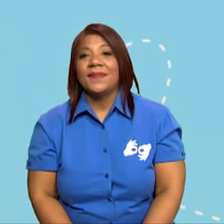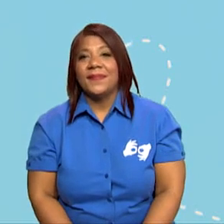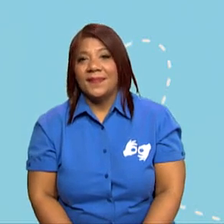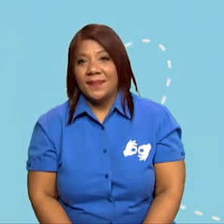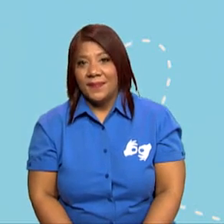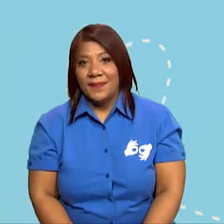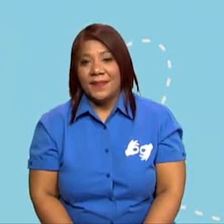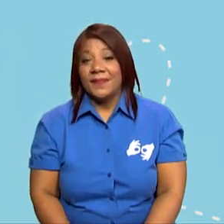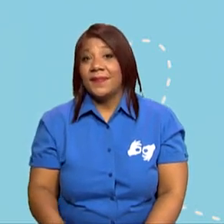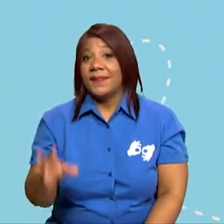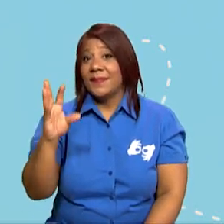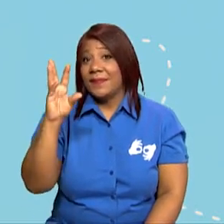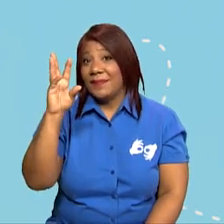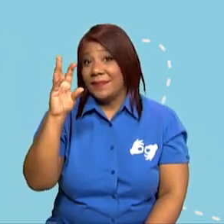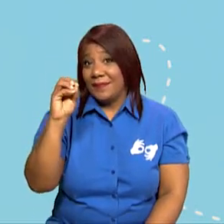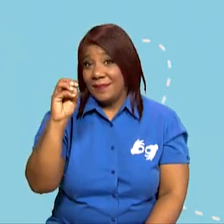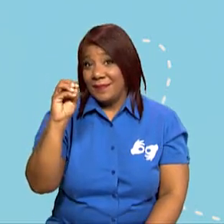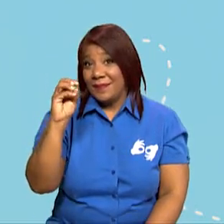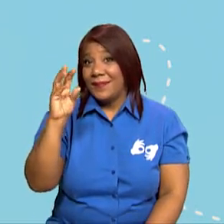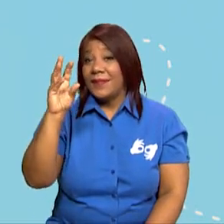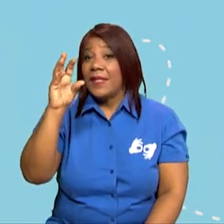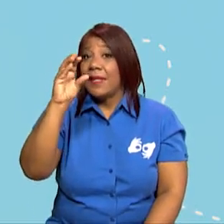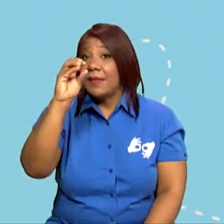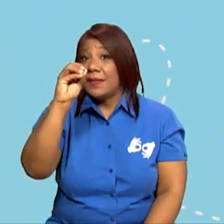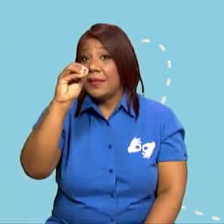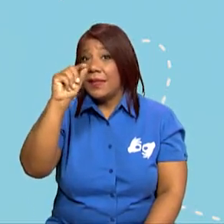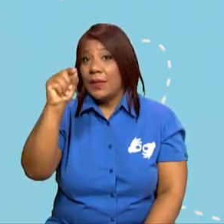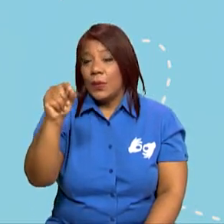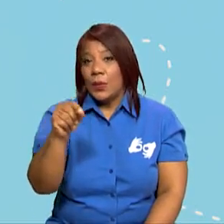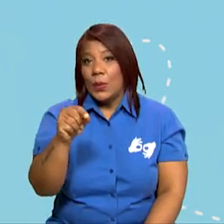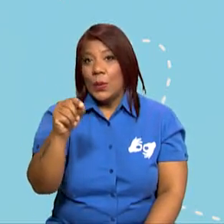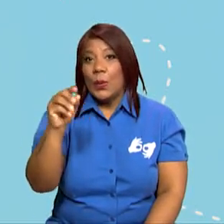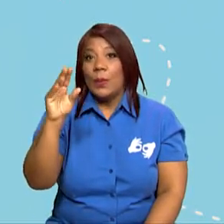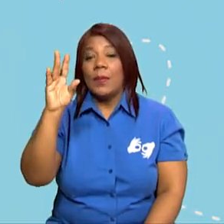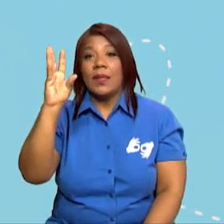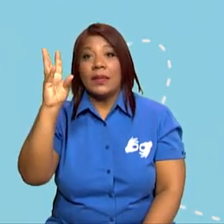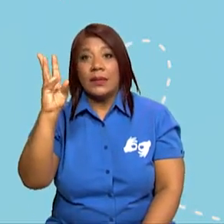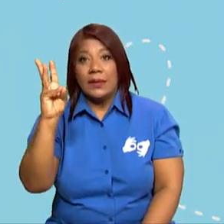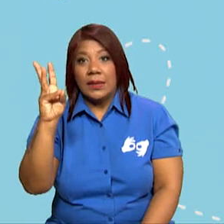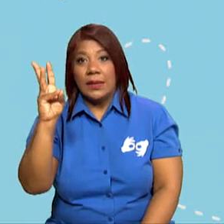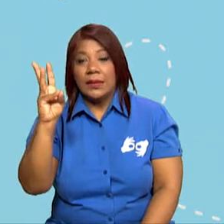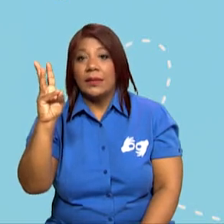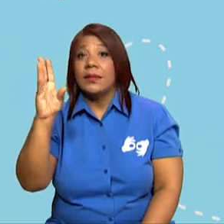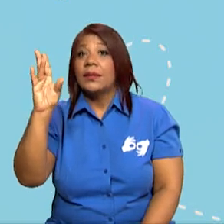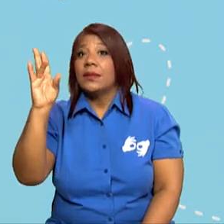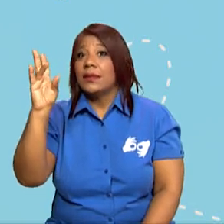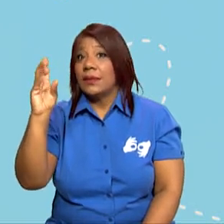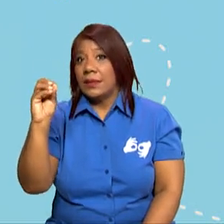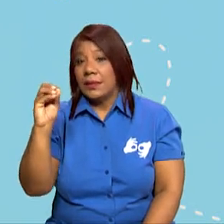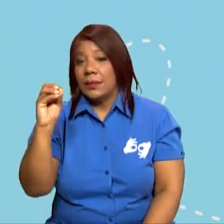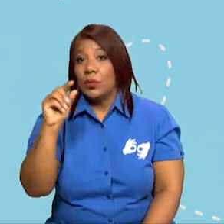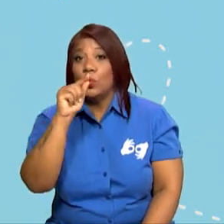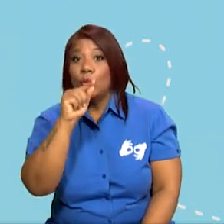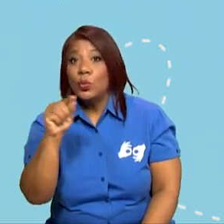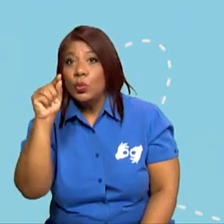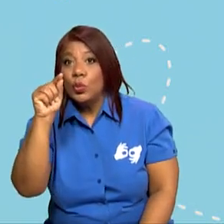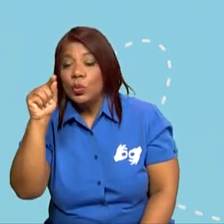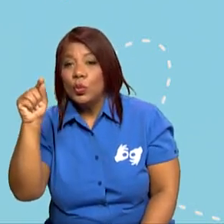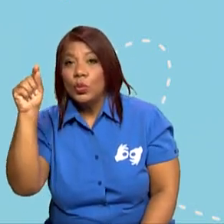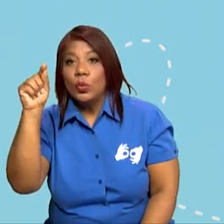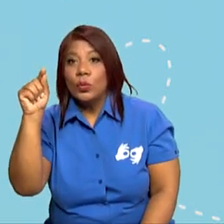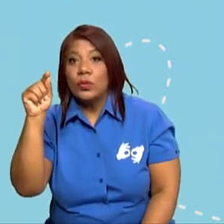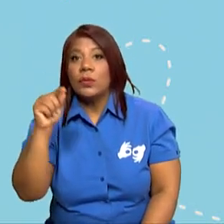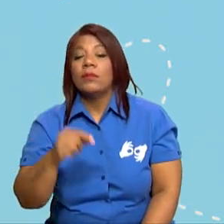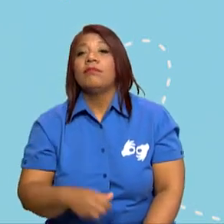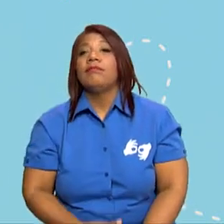número lo relleno con 0. Así es. Entonces voy a tener la coma ahora después de ese 0. Uh-huh. ¿Qué número tengo si le coloco